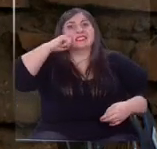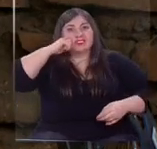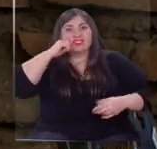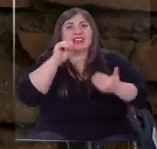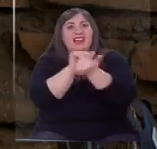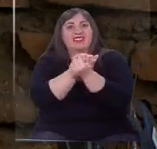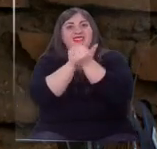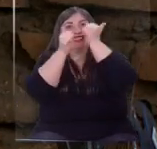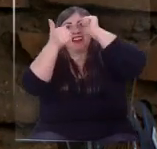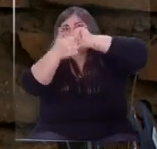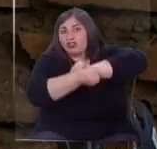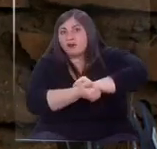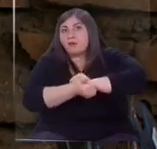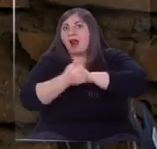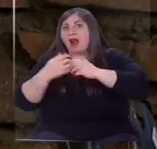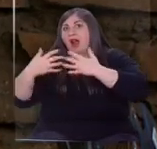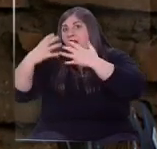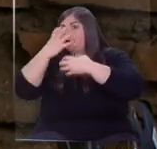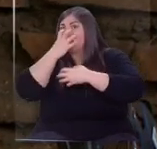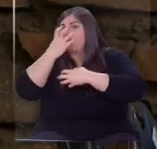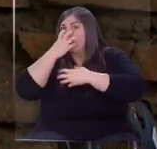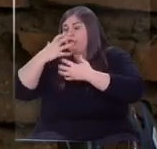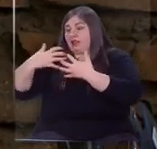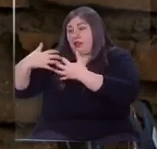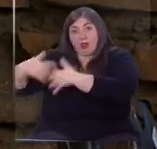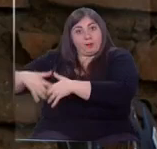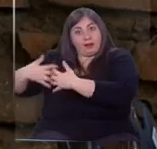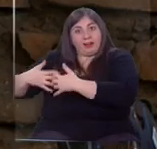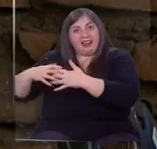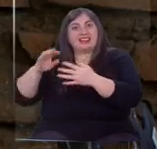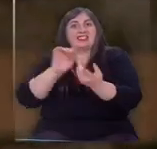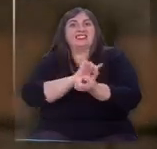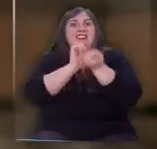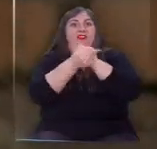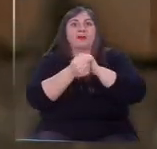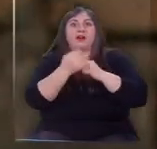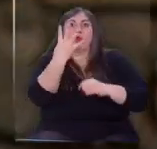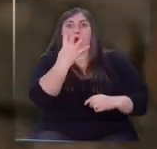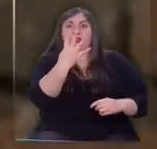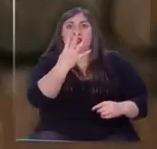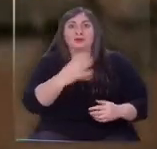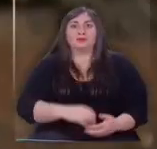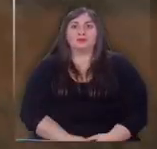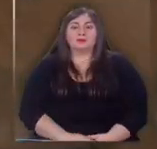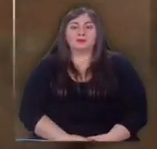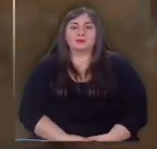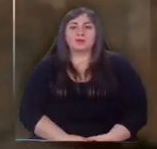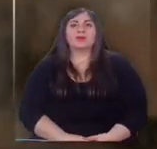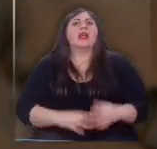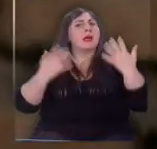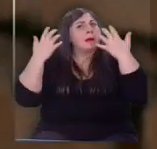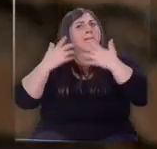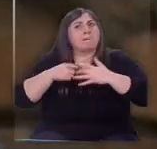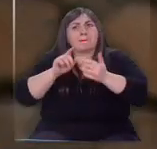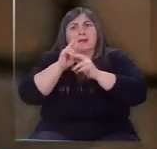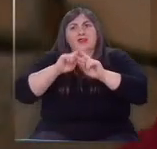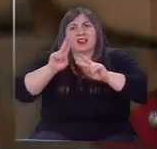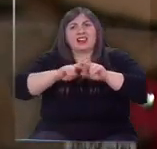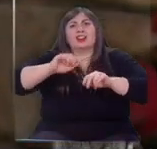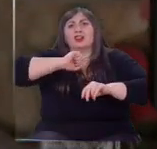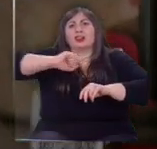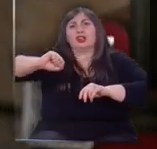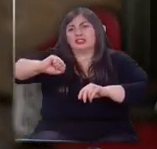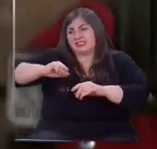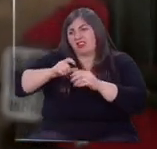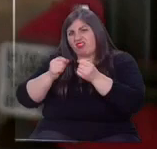transformar un ventilador mecánico, que es para un paciente, en cuatro. Una pieza fabricada con material antimicrobial que ya